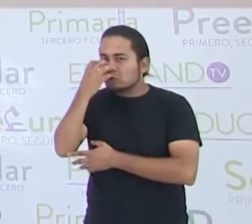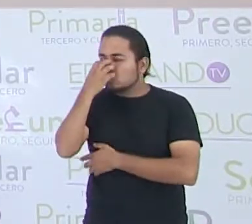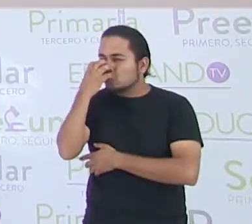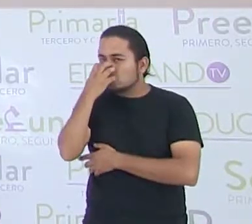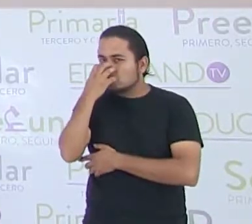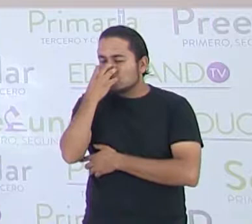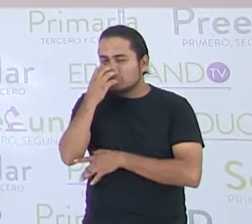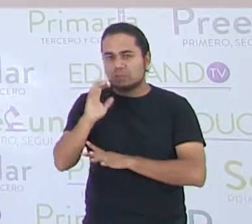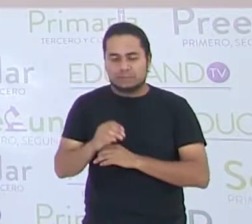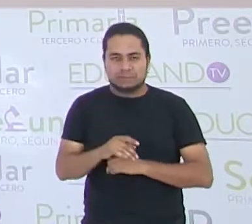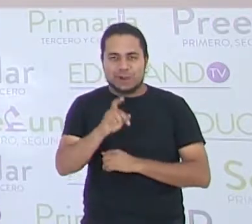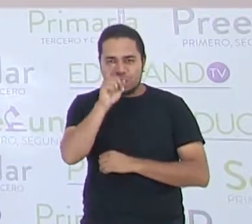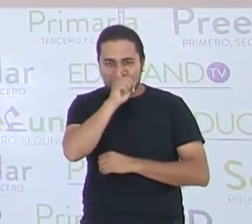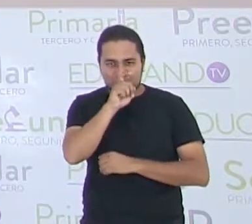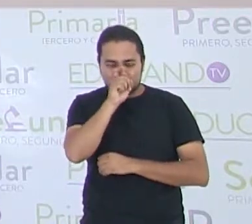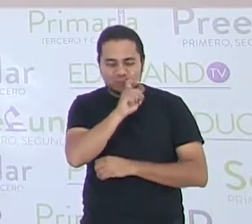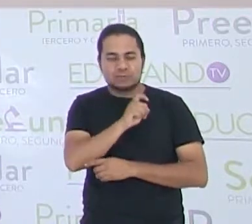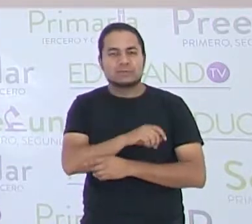los ositos.